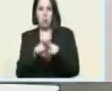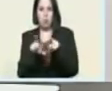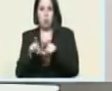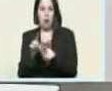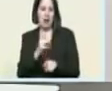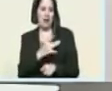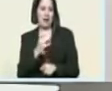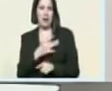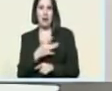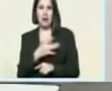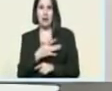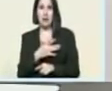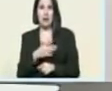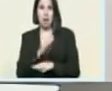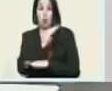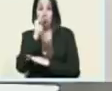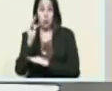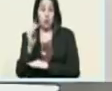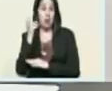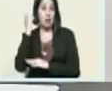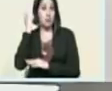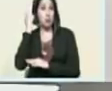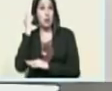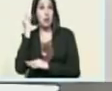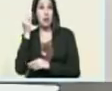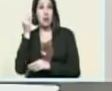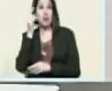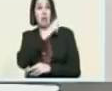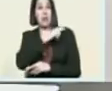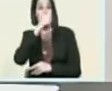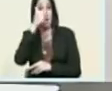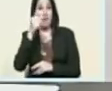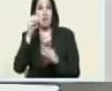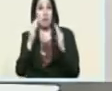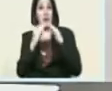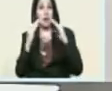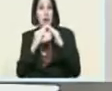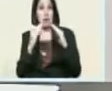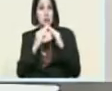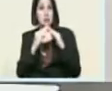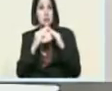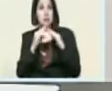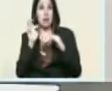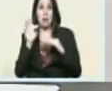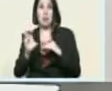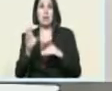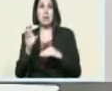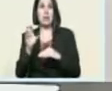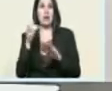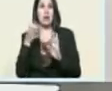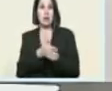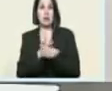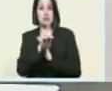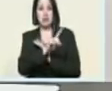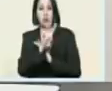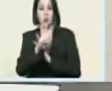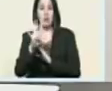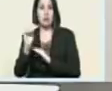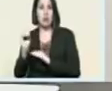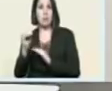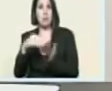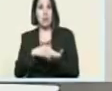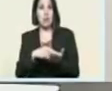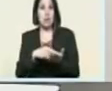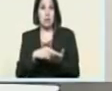de protección a la mujer jefa de hogar y a los hogares de la patria van a pasar de 140